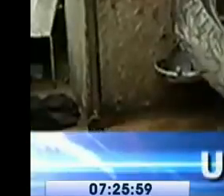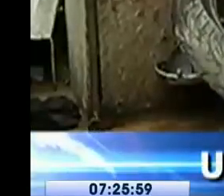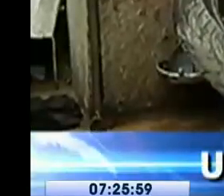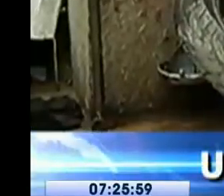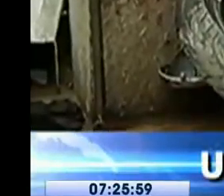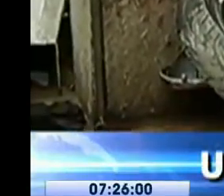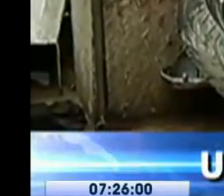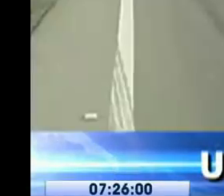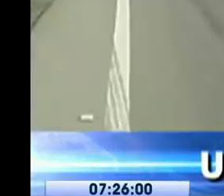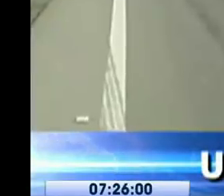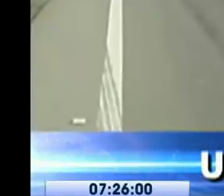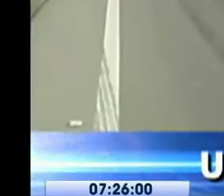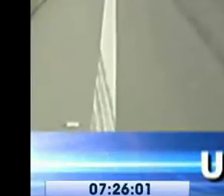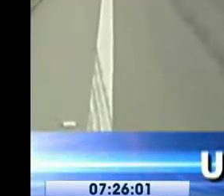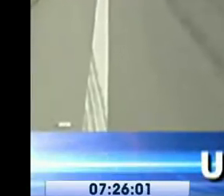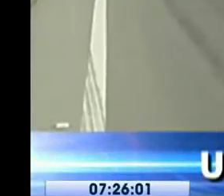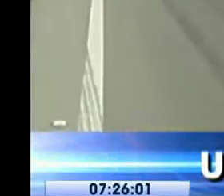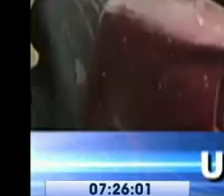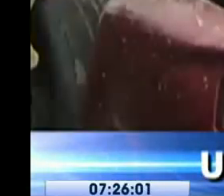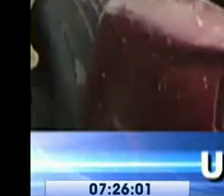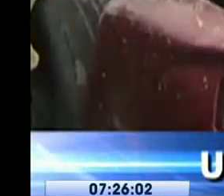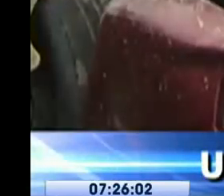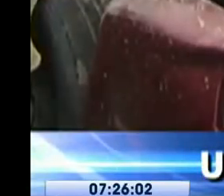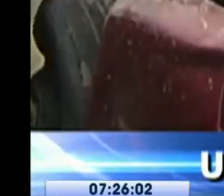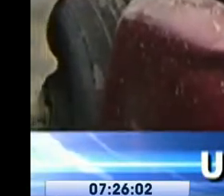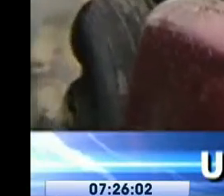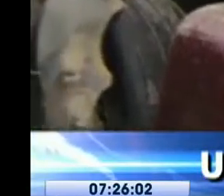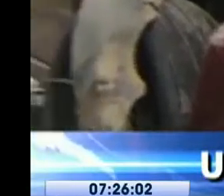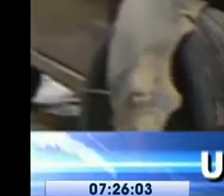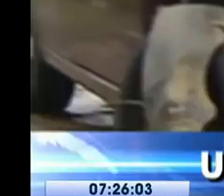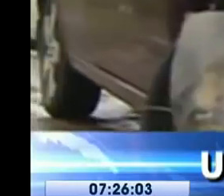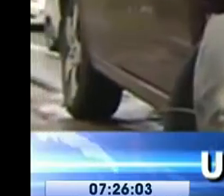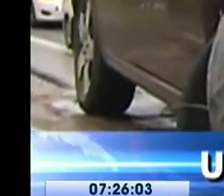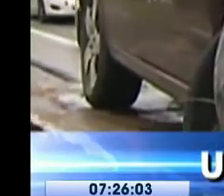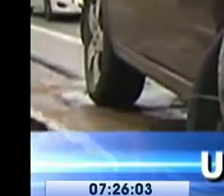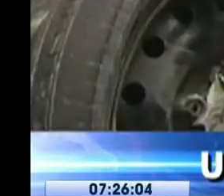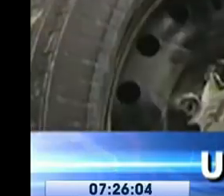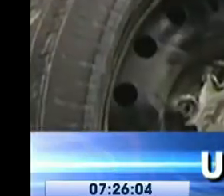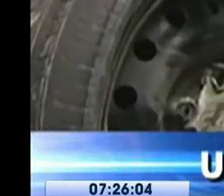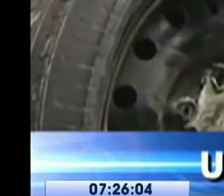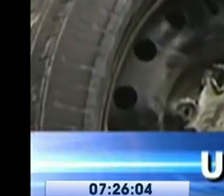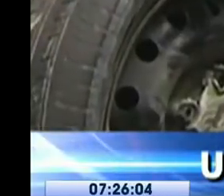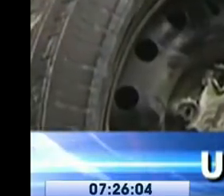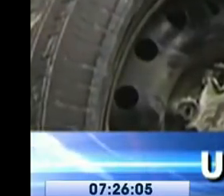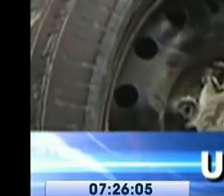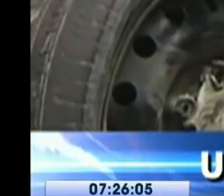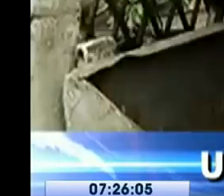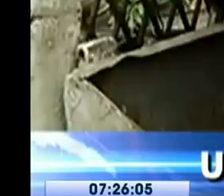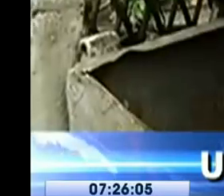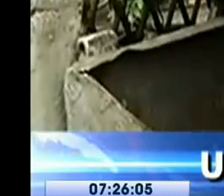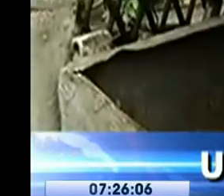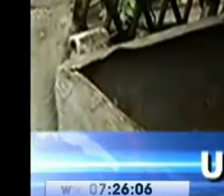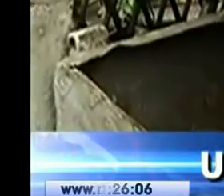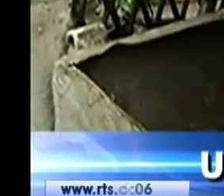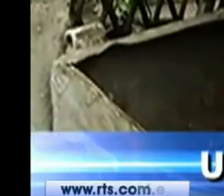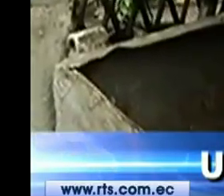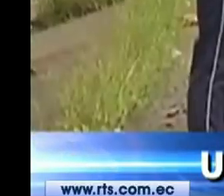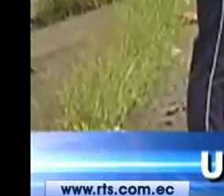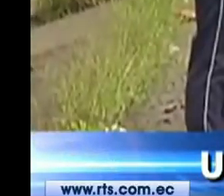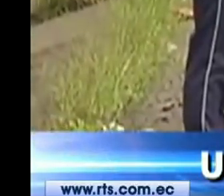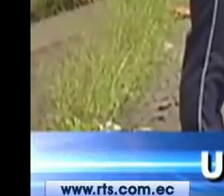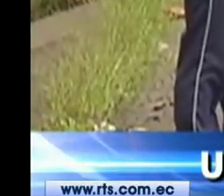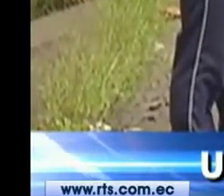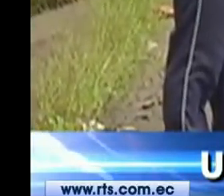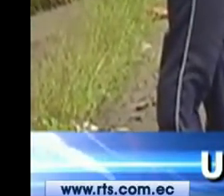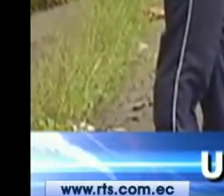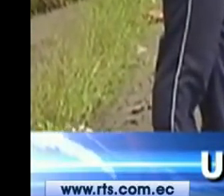Una persona resultó herida en un aparatoso accidente de tránsito ocurrido en la vía perimetral. De momento se investigan las causas